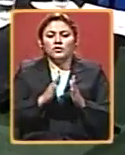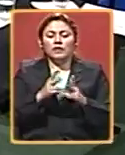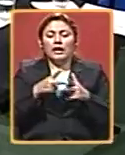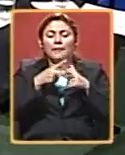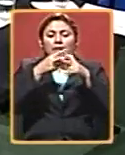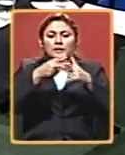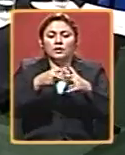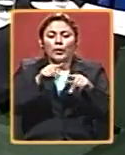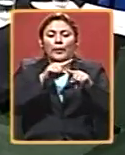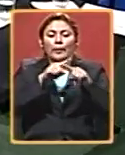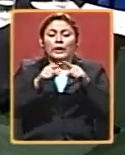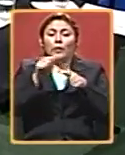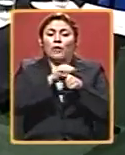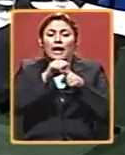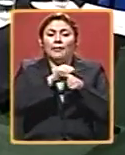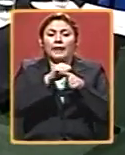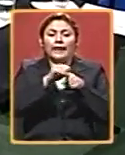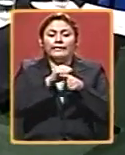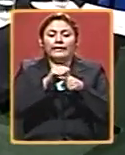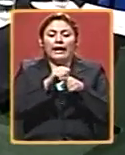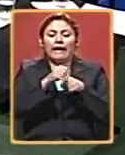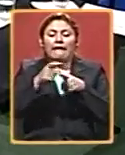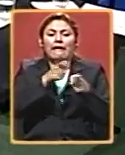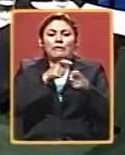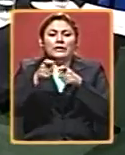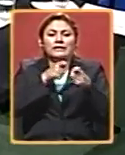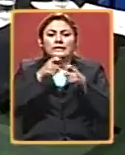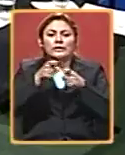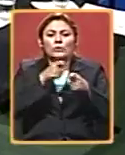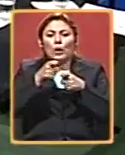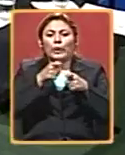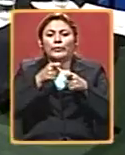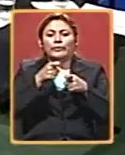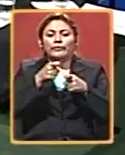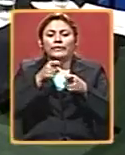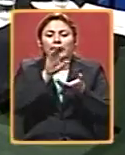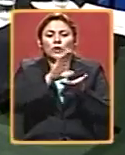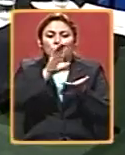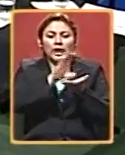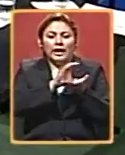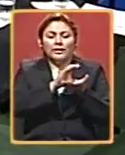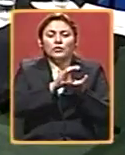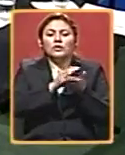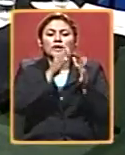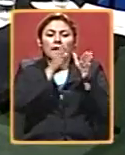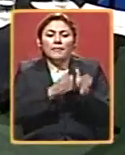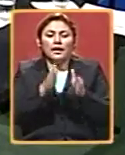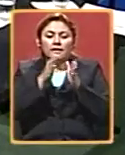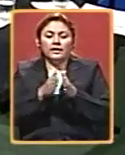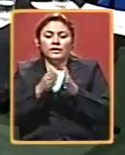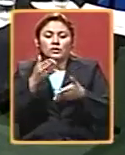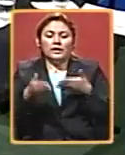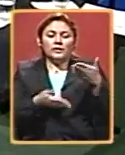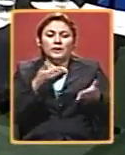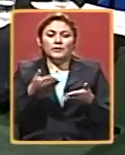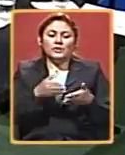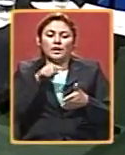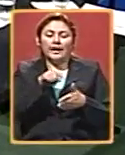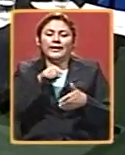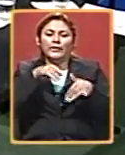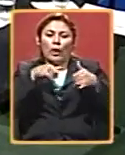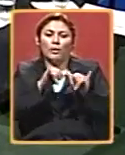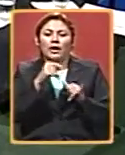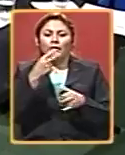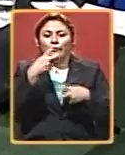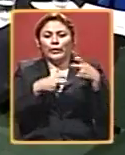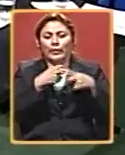prestación, pero en la práctica la administración de los centros, ¿verdad?, y la planificación de los servicios, creo que ahí todavía tenemos